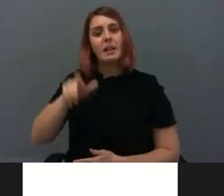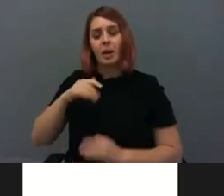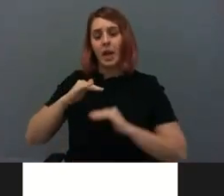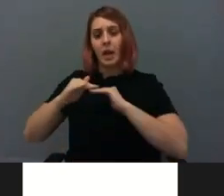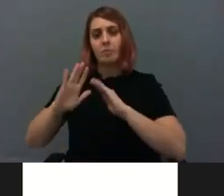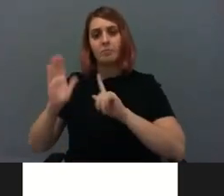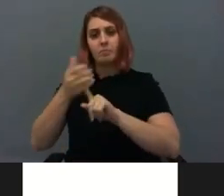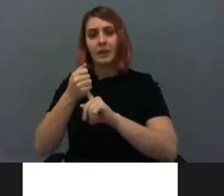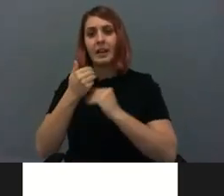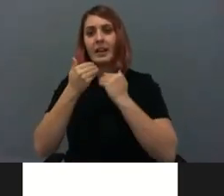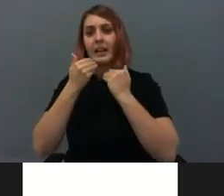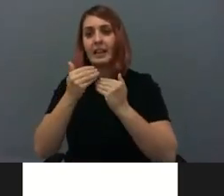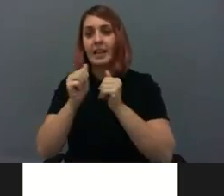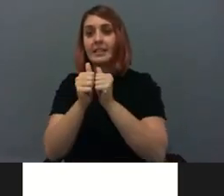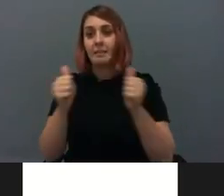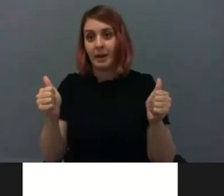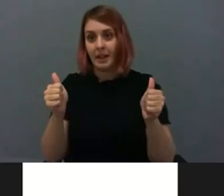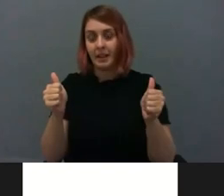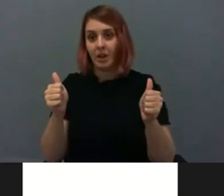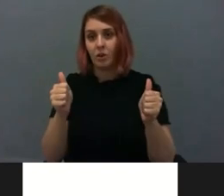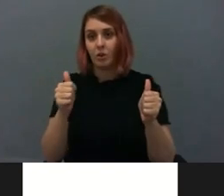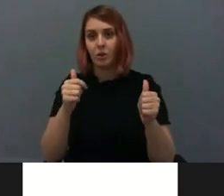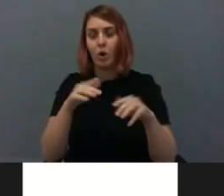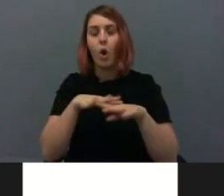de, ¿no?, de la separación de aquello